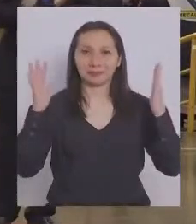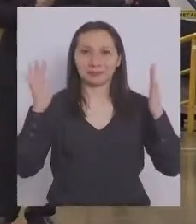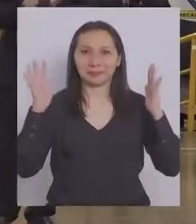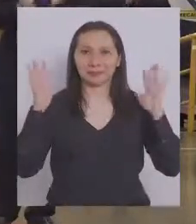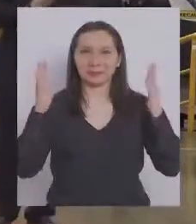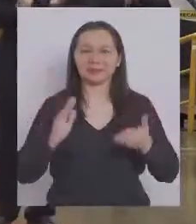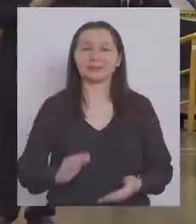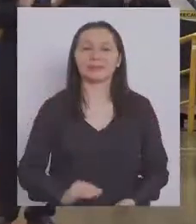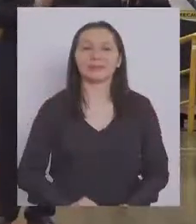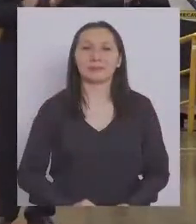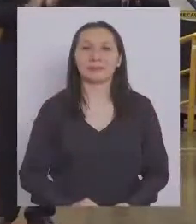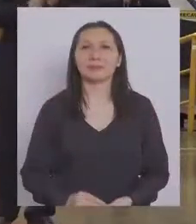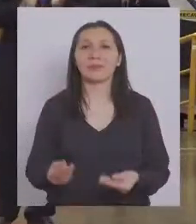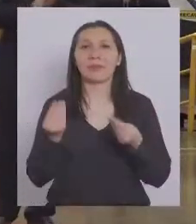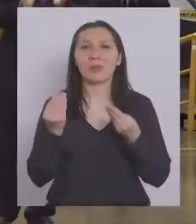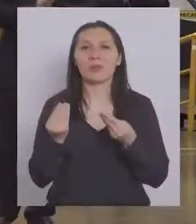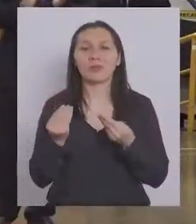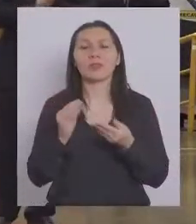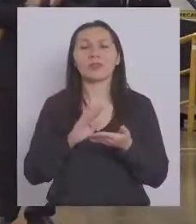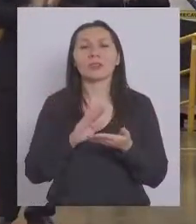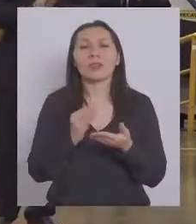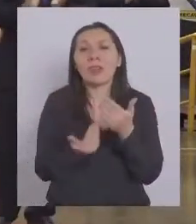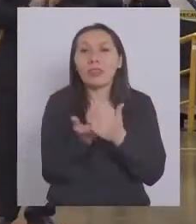¿Qué tal, ministra? ¿Cómo está? Muy buenos días.